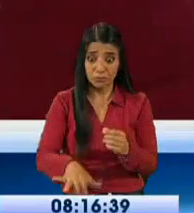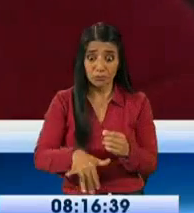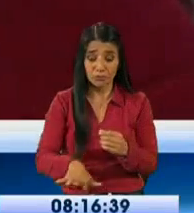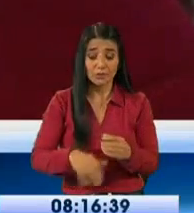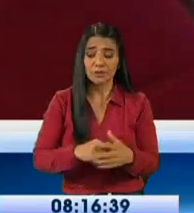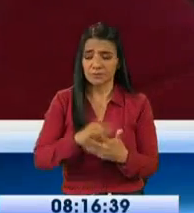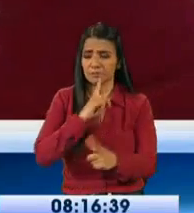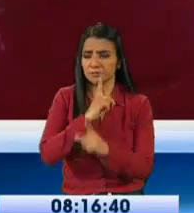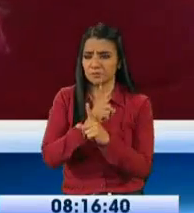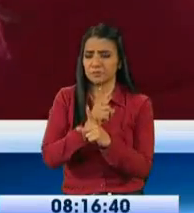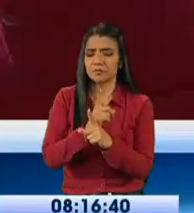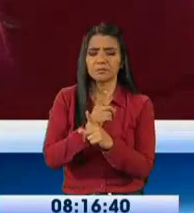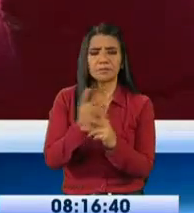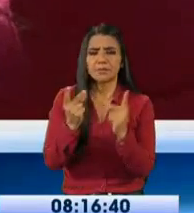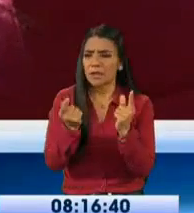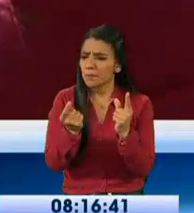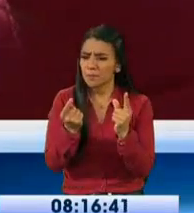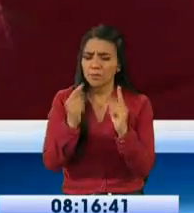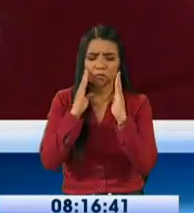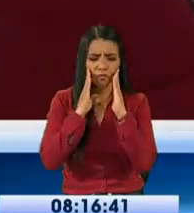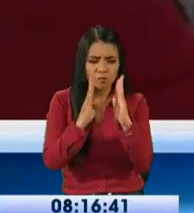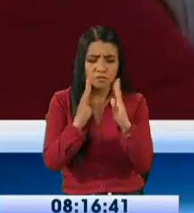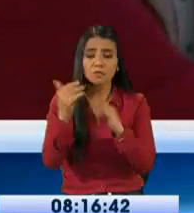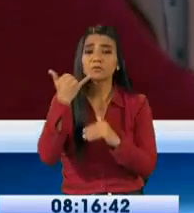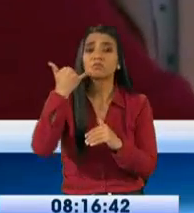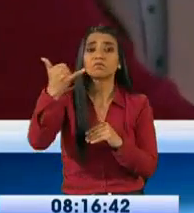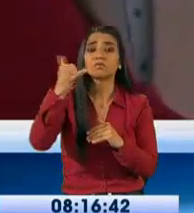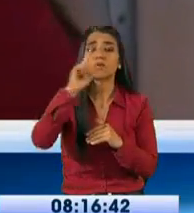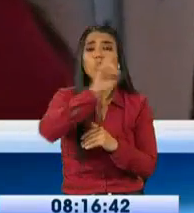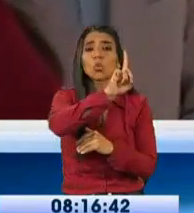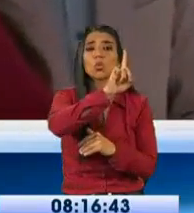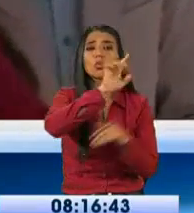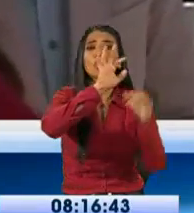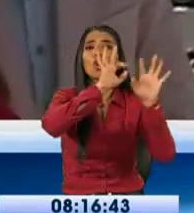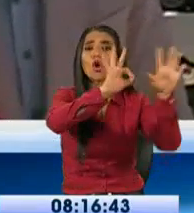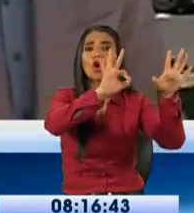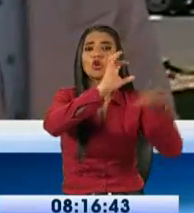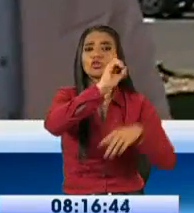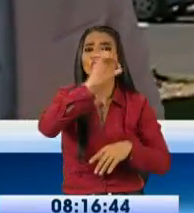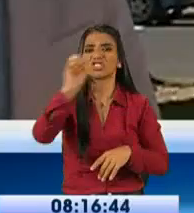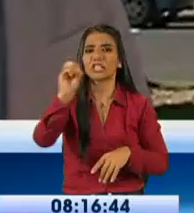vuelvo a repetir, rápido llamar al call center al